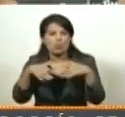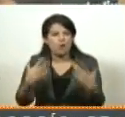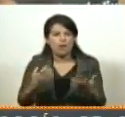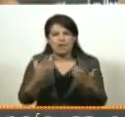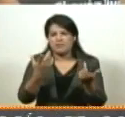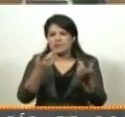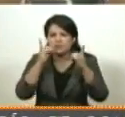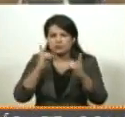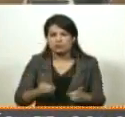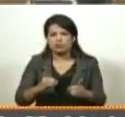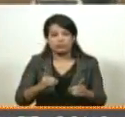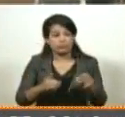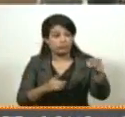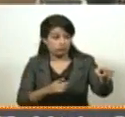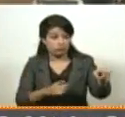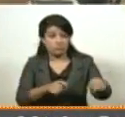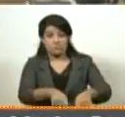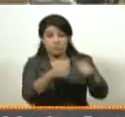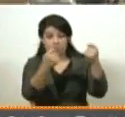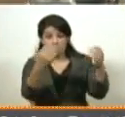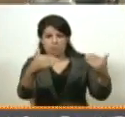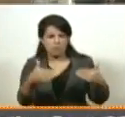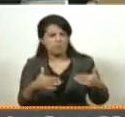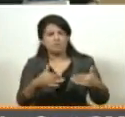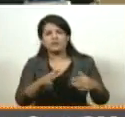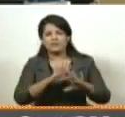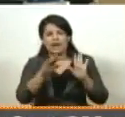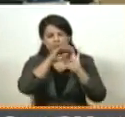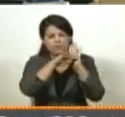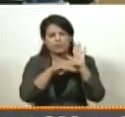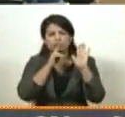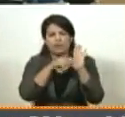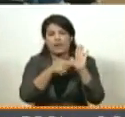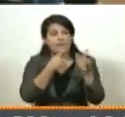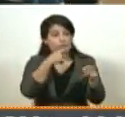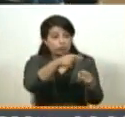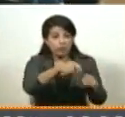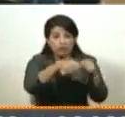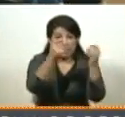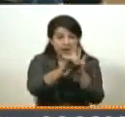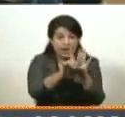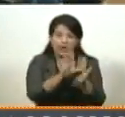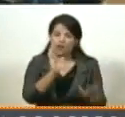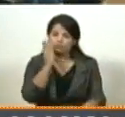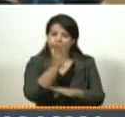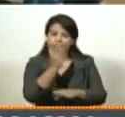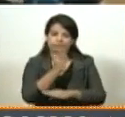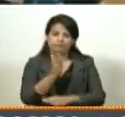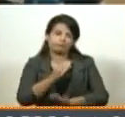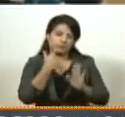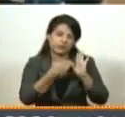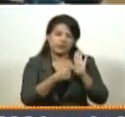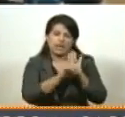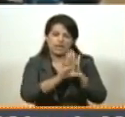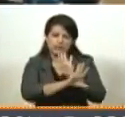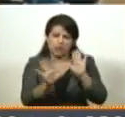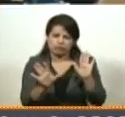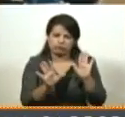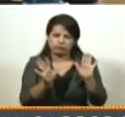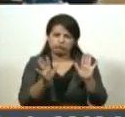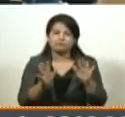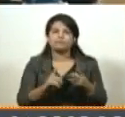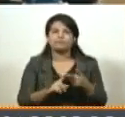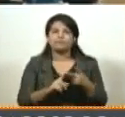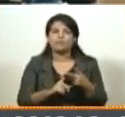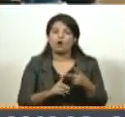momento de un evento electoral a la comisión de algún tipo de delito electoral que serán sancionados de acuerdo a la ley. Y de